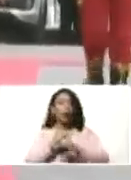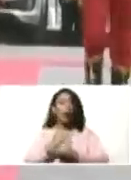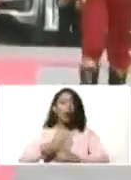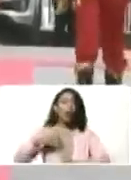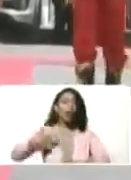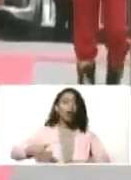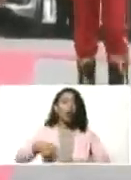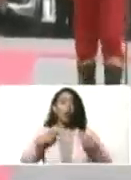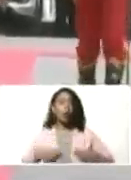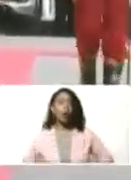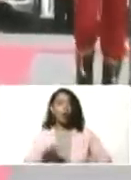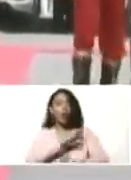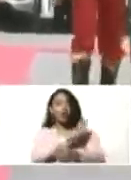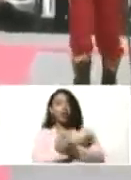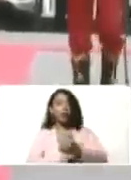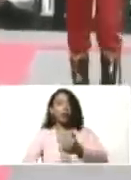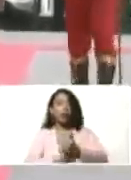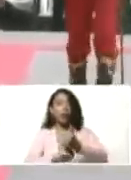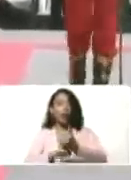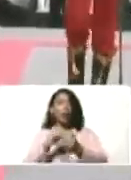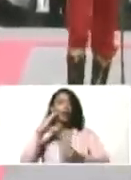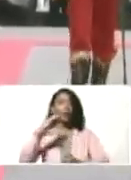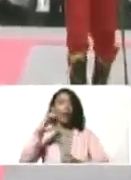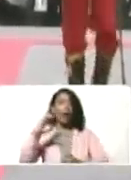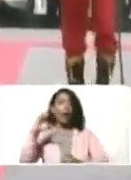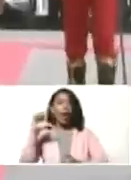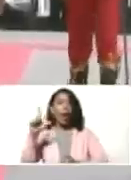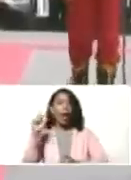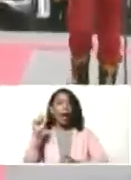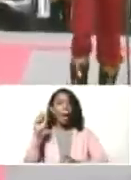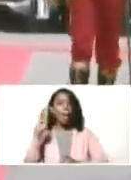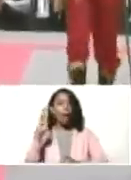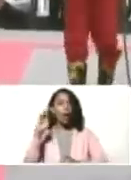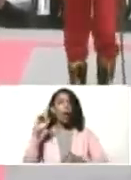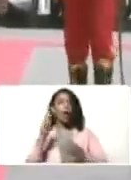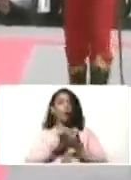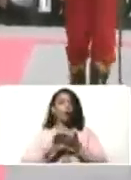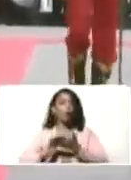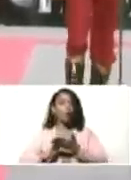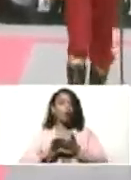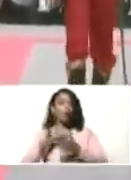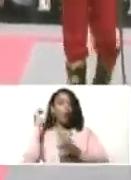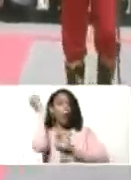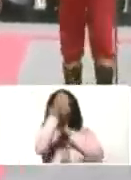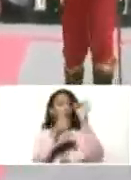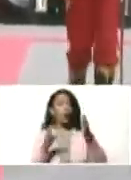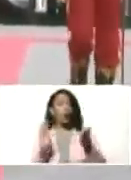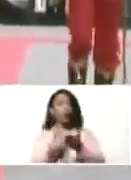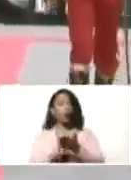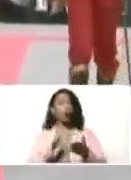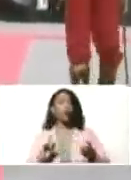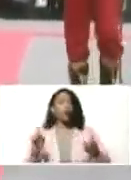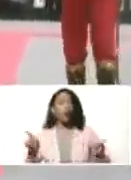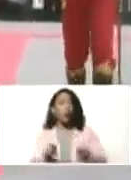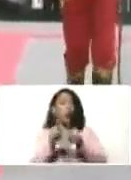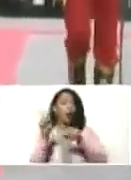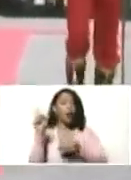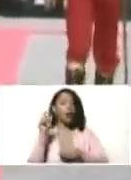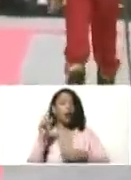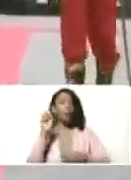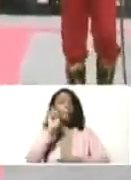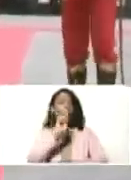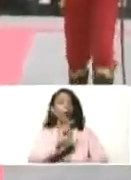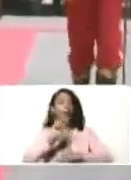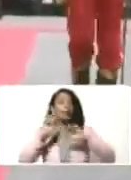el fortalecimiento de la CELAC, la recuperación del Amazonas, la necesidad de una posición común a la COP27 en Egipto sobre el